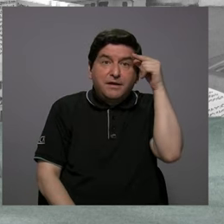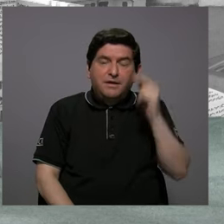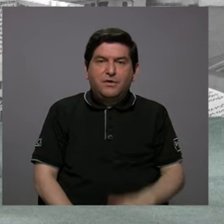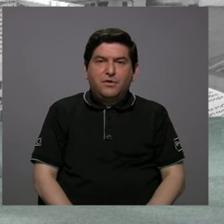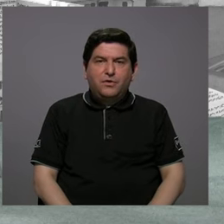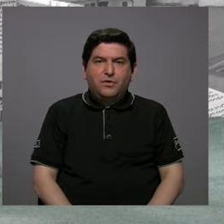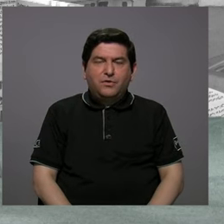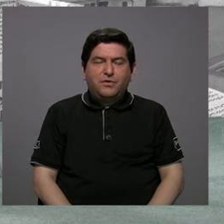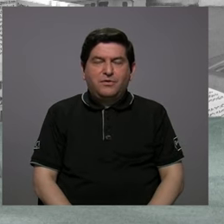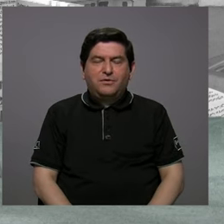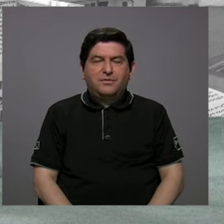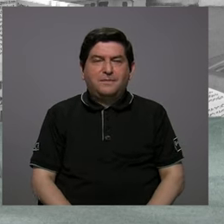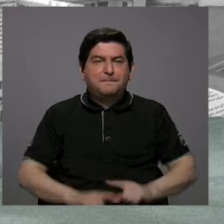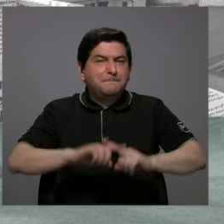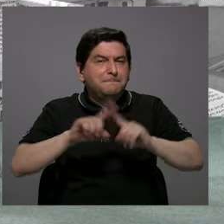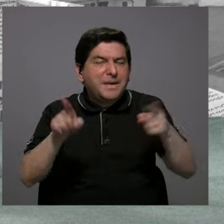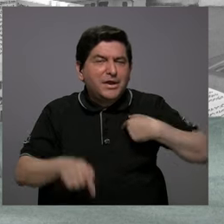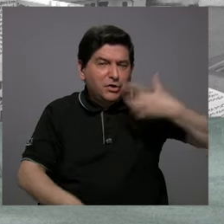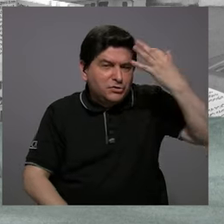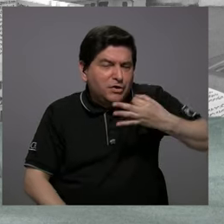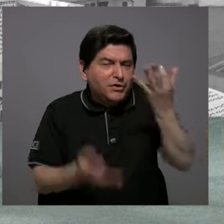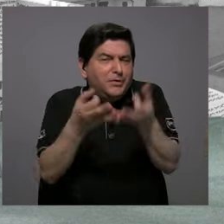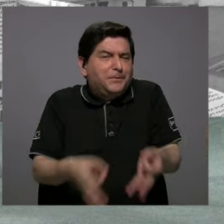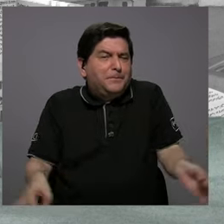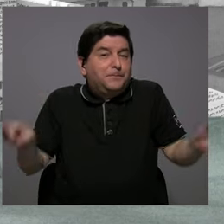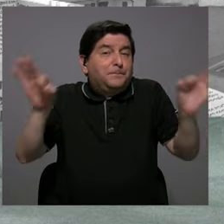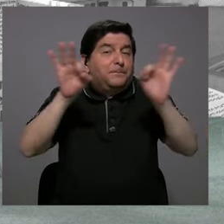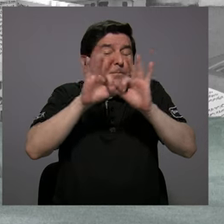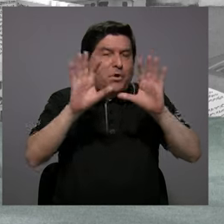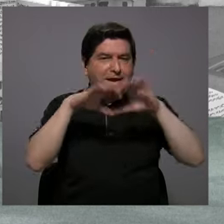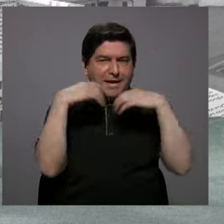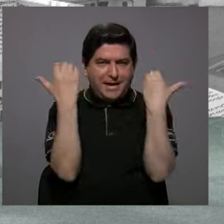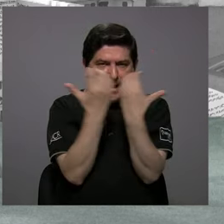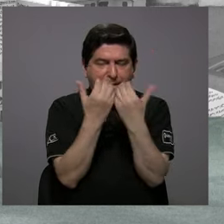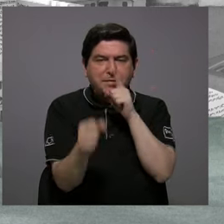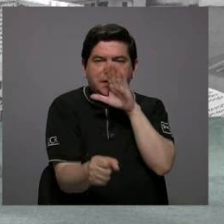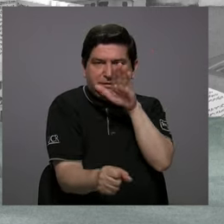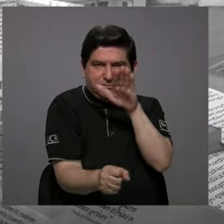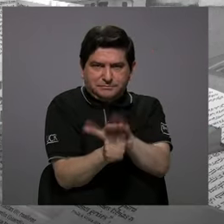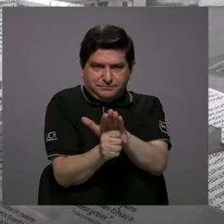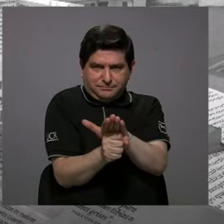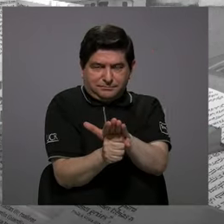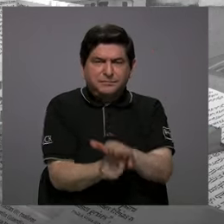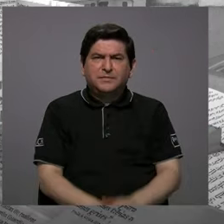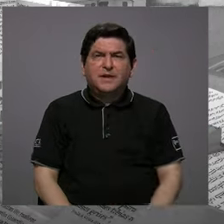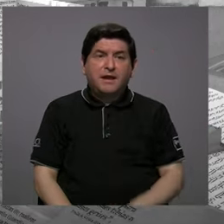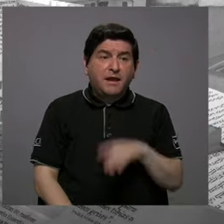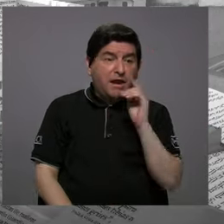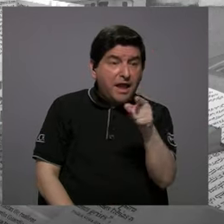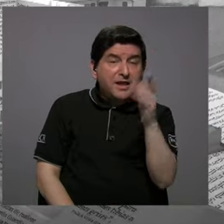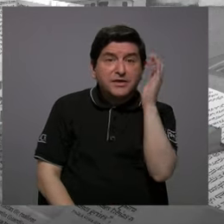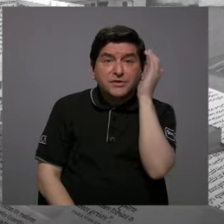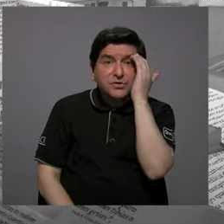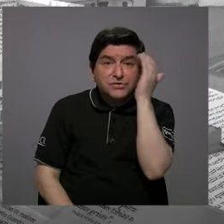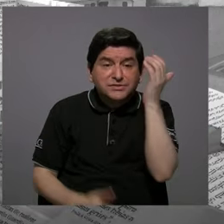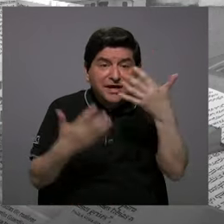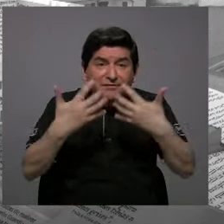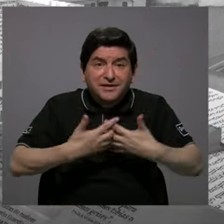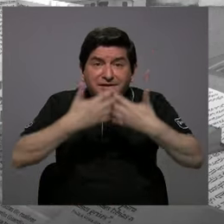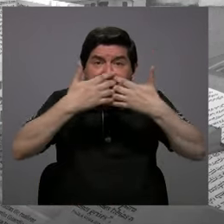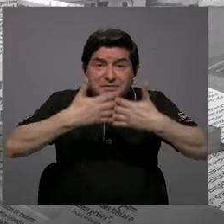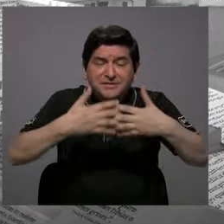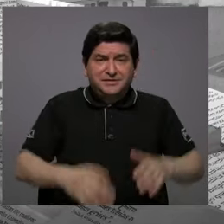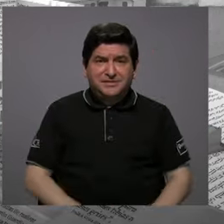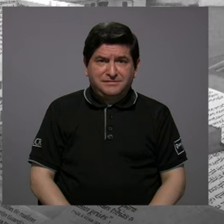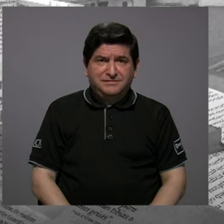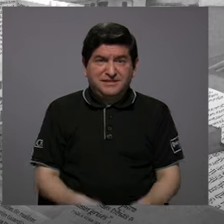intermed diaria pero me parece que es fundamental que las cámaras se comprometan porque son quien conocen a las empresas Y